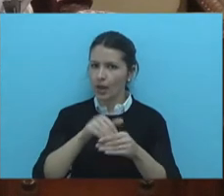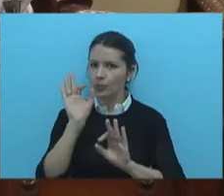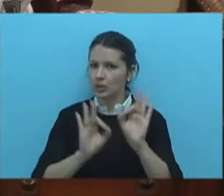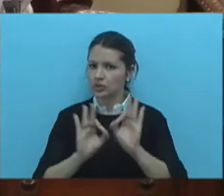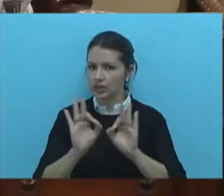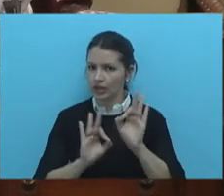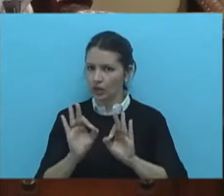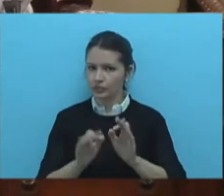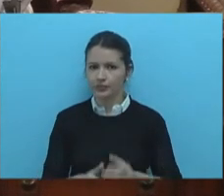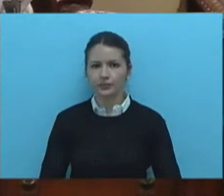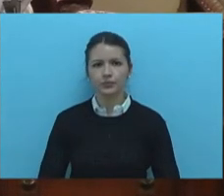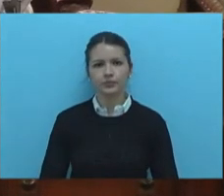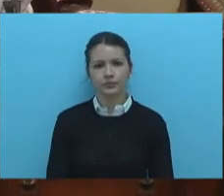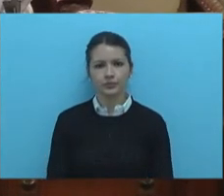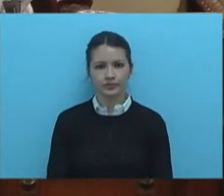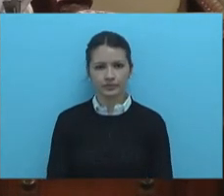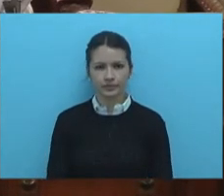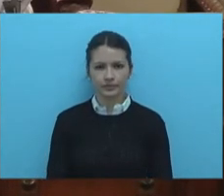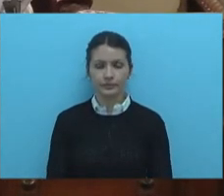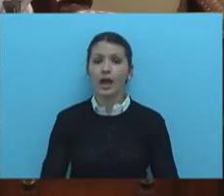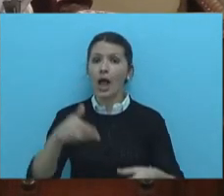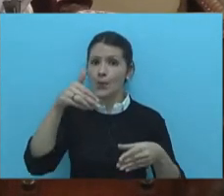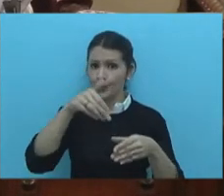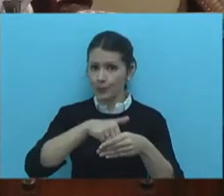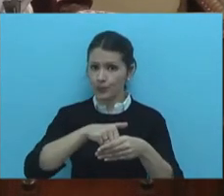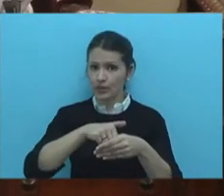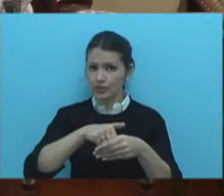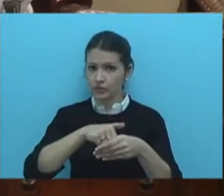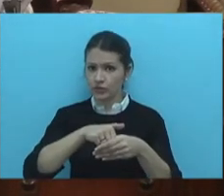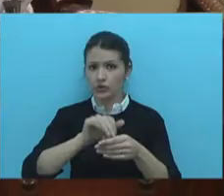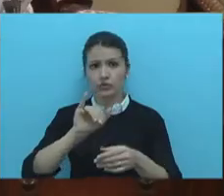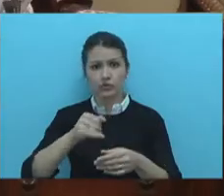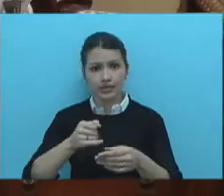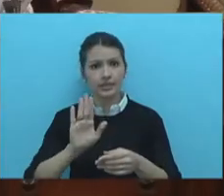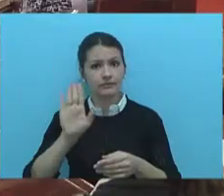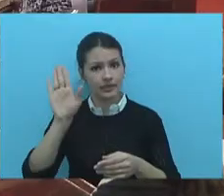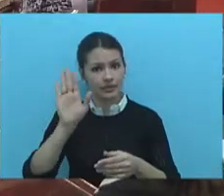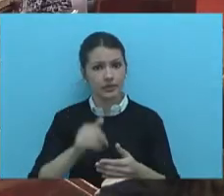el siguiente proyecto de ley. A votación el proyecto de ley en general.